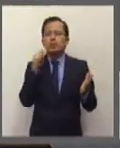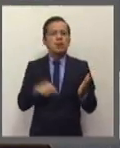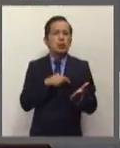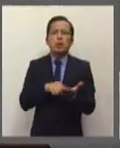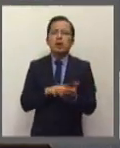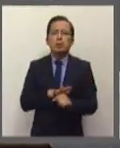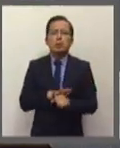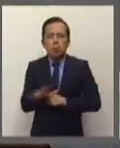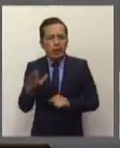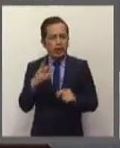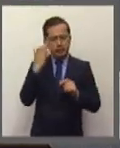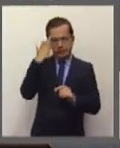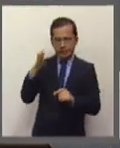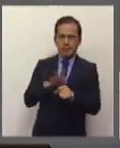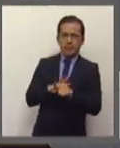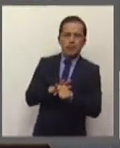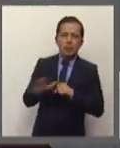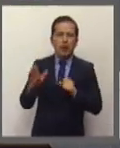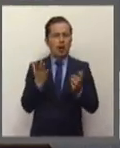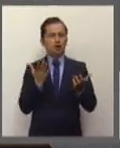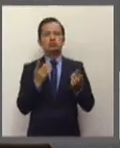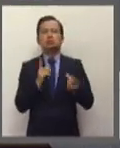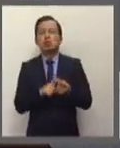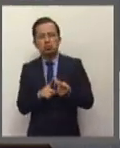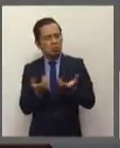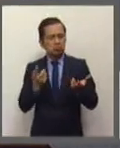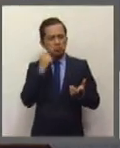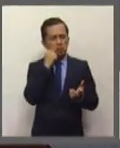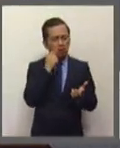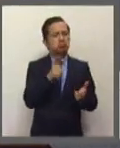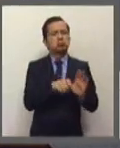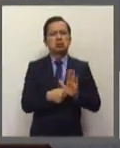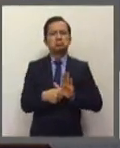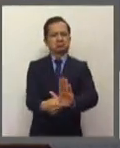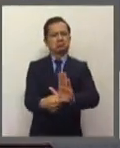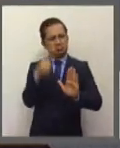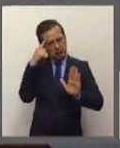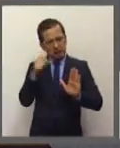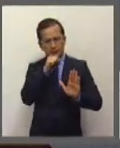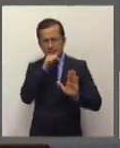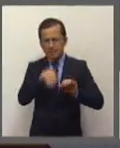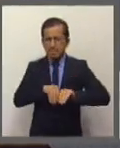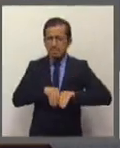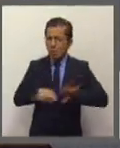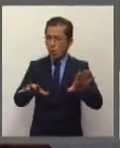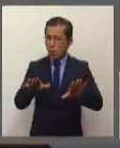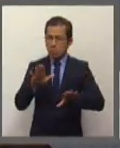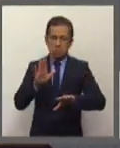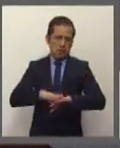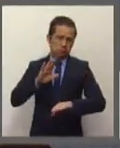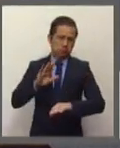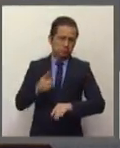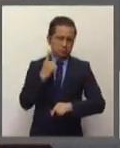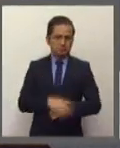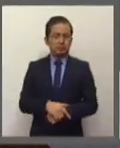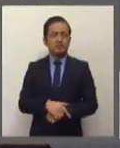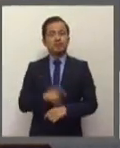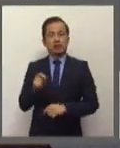momento en que nos encontremos o que se encuentre el interesado, garantiza su máxima publicidad. La eliminación de la